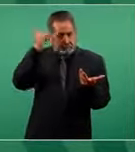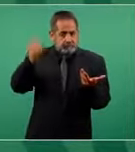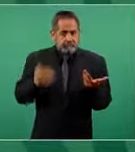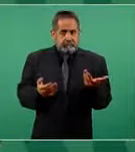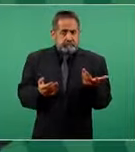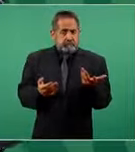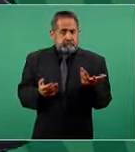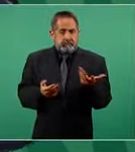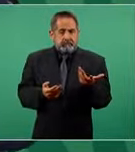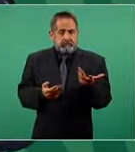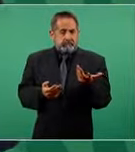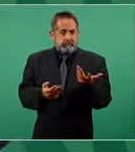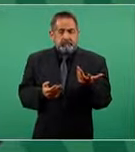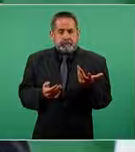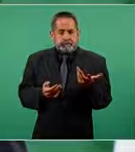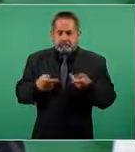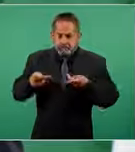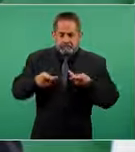planear